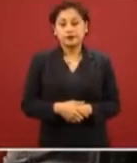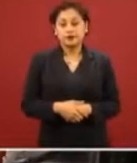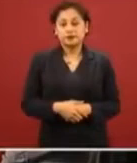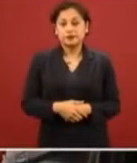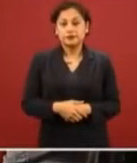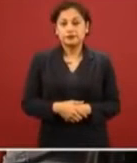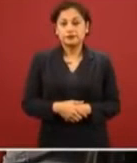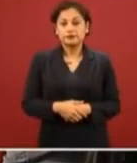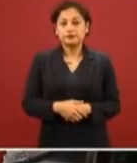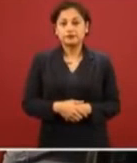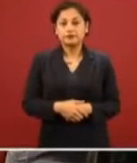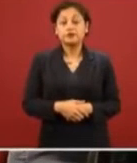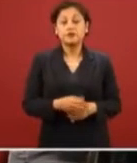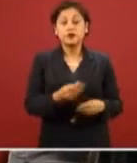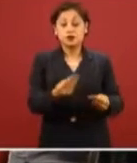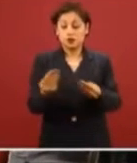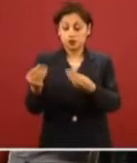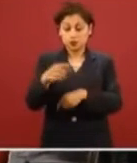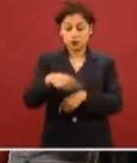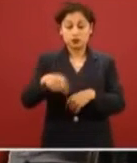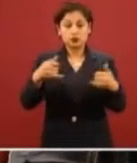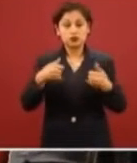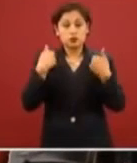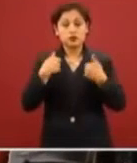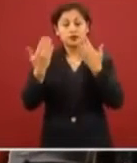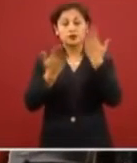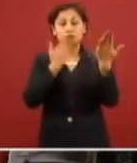los estudiantes de preparatoria ya tienen su beca,